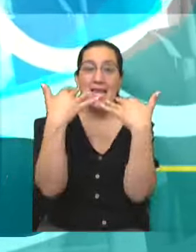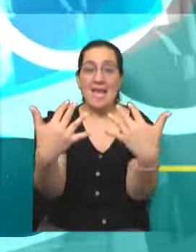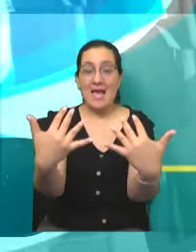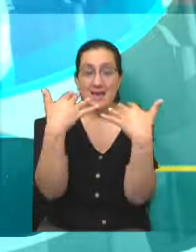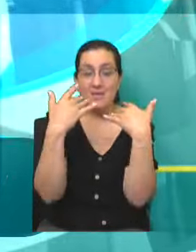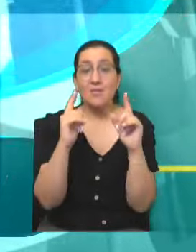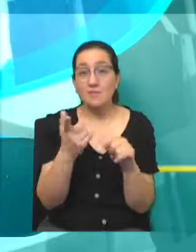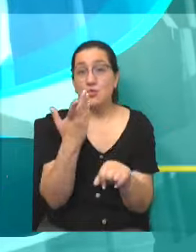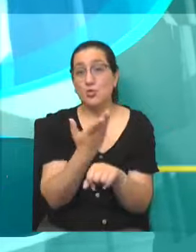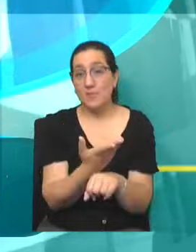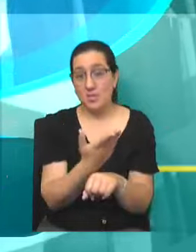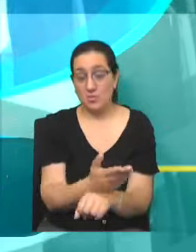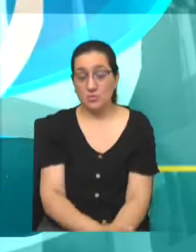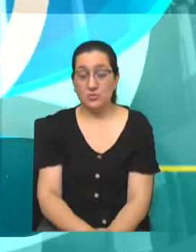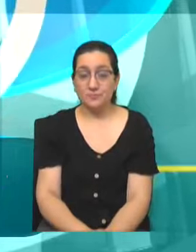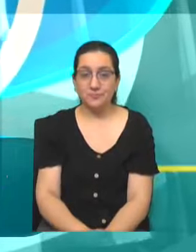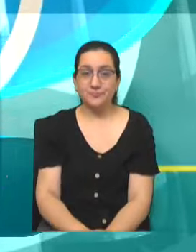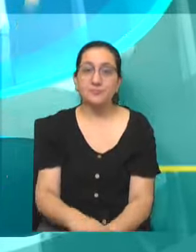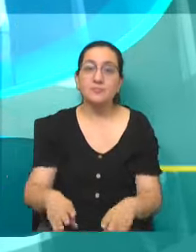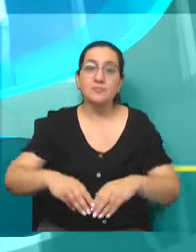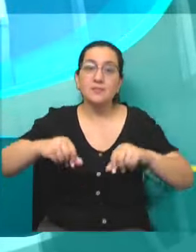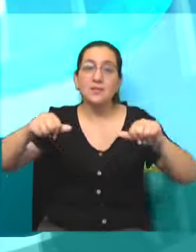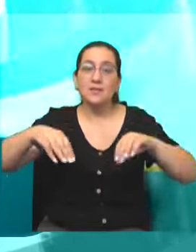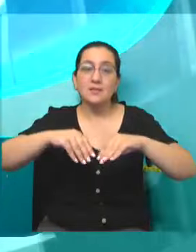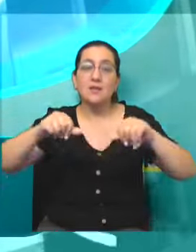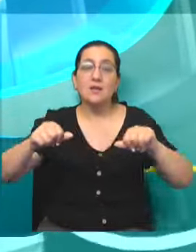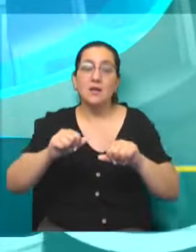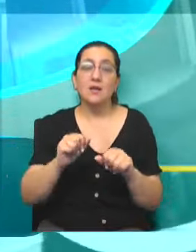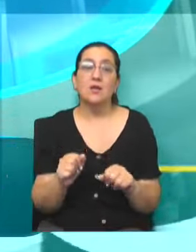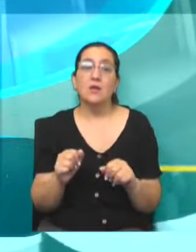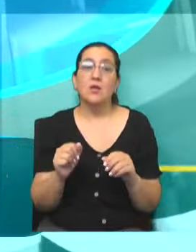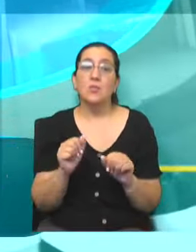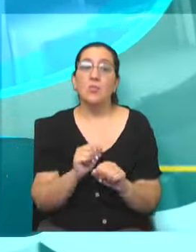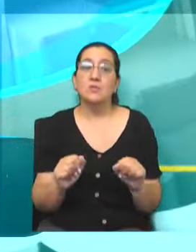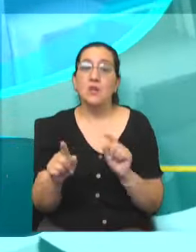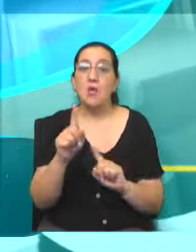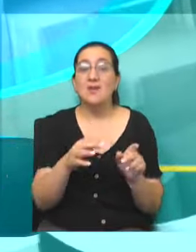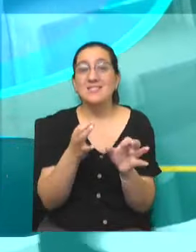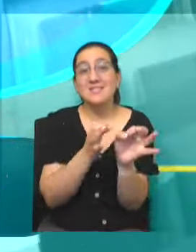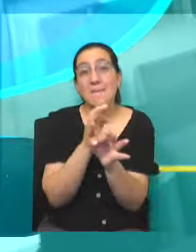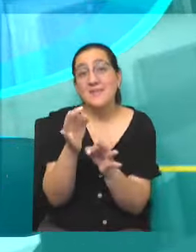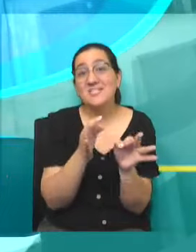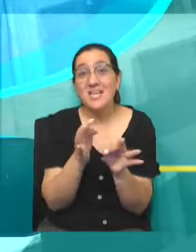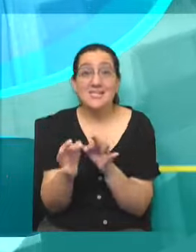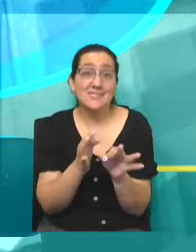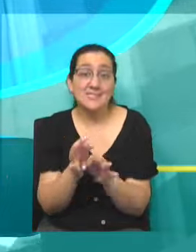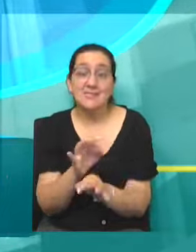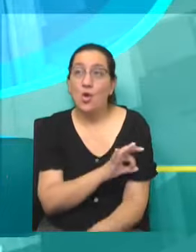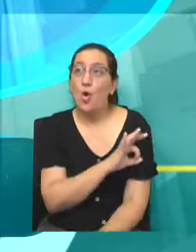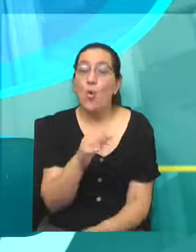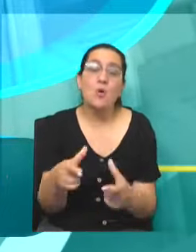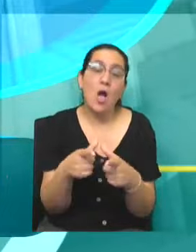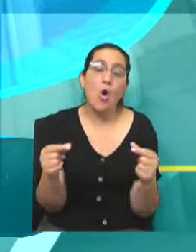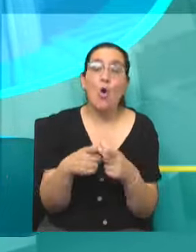nuestros pedidos. ¿Sí? Y la tierra puede estar dada por, bueno, algunas semillas que querramos, alguna hoja